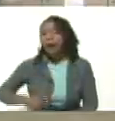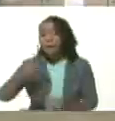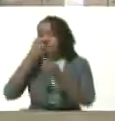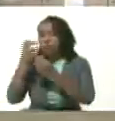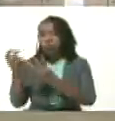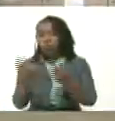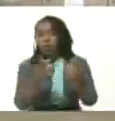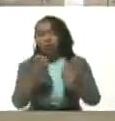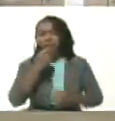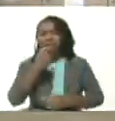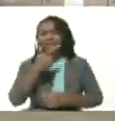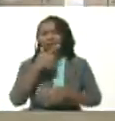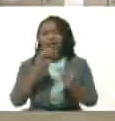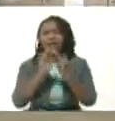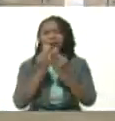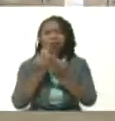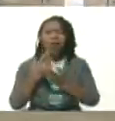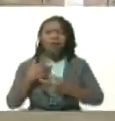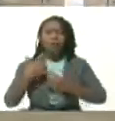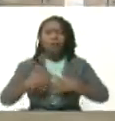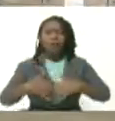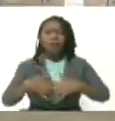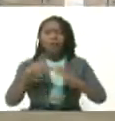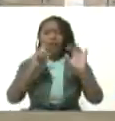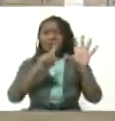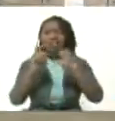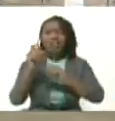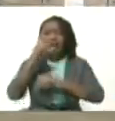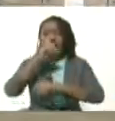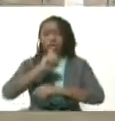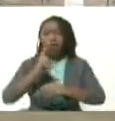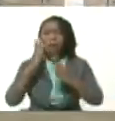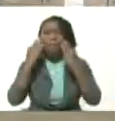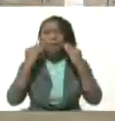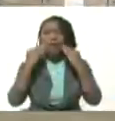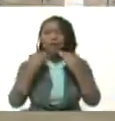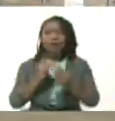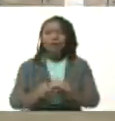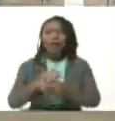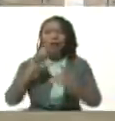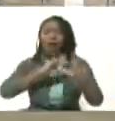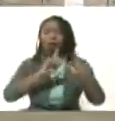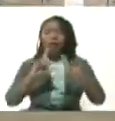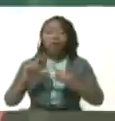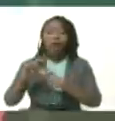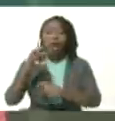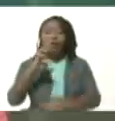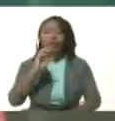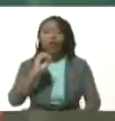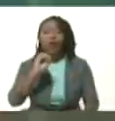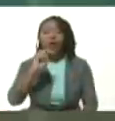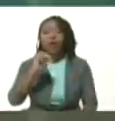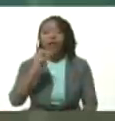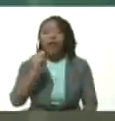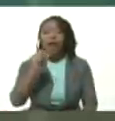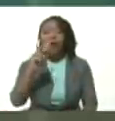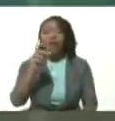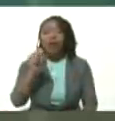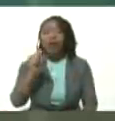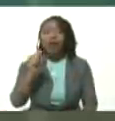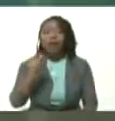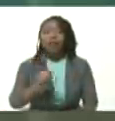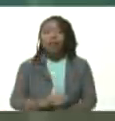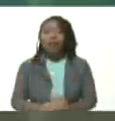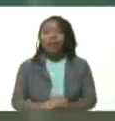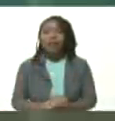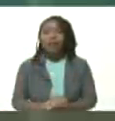hermosa empresa familiar con más de 60 años de experiencia, Laboratorios Ronava. Esta empresa